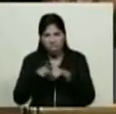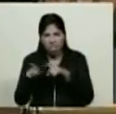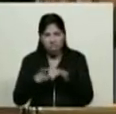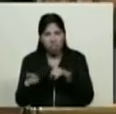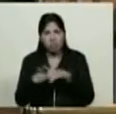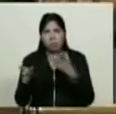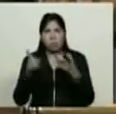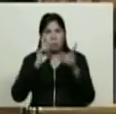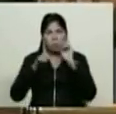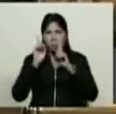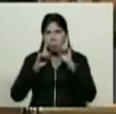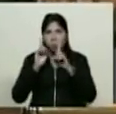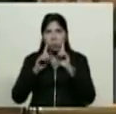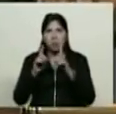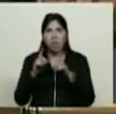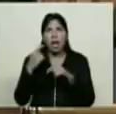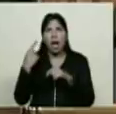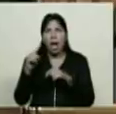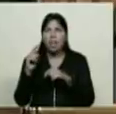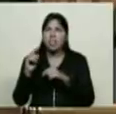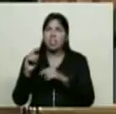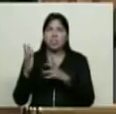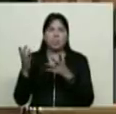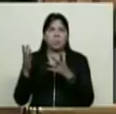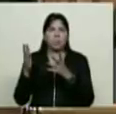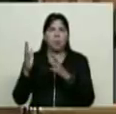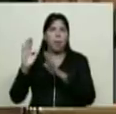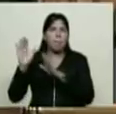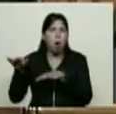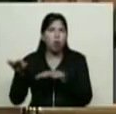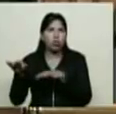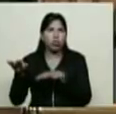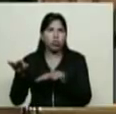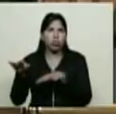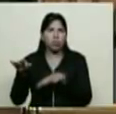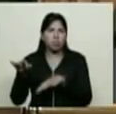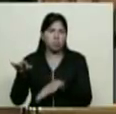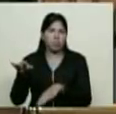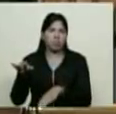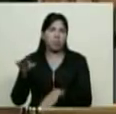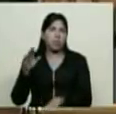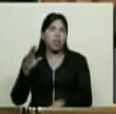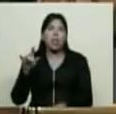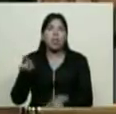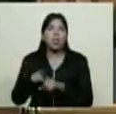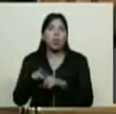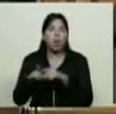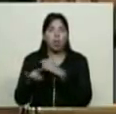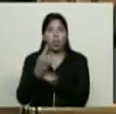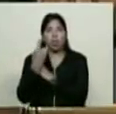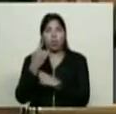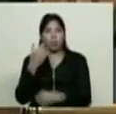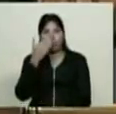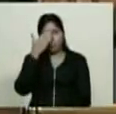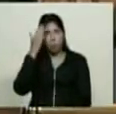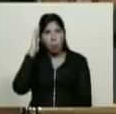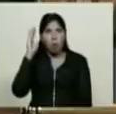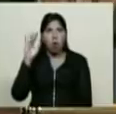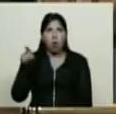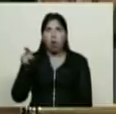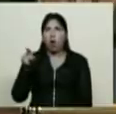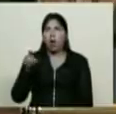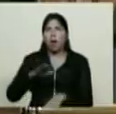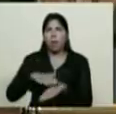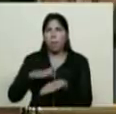sustentan un falso apoyo a la mesa de diálogo que se desarrolla en Santo Domingo y paralelamente acuden a